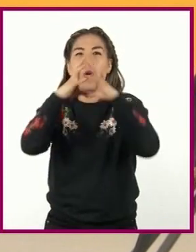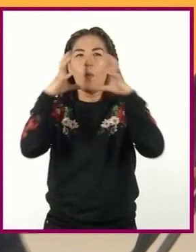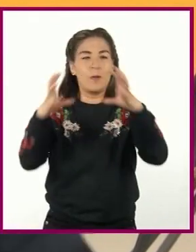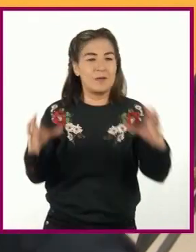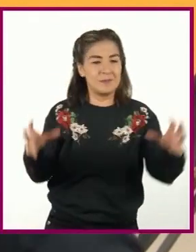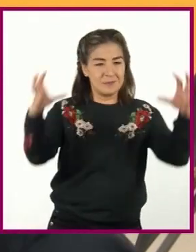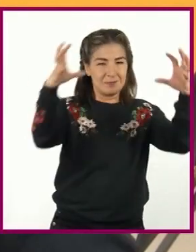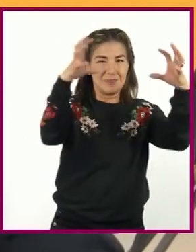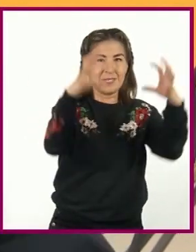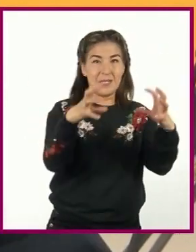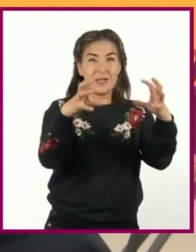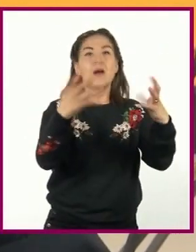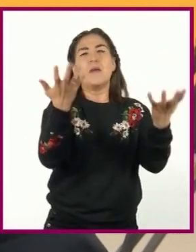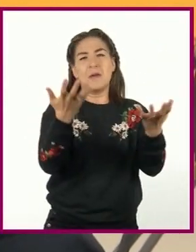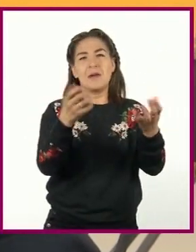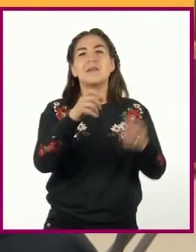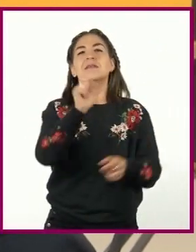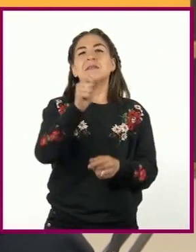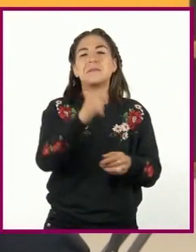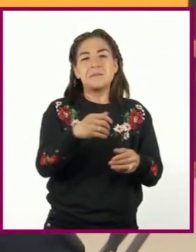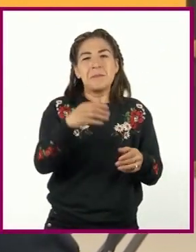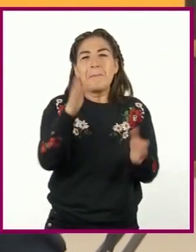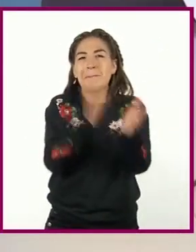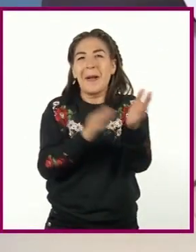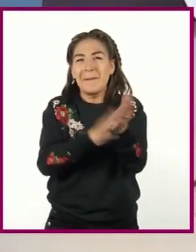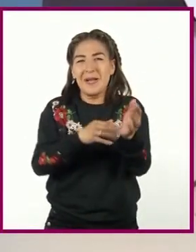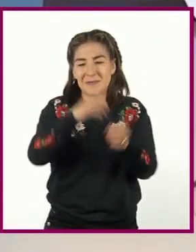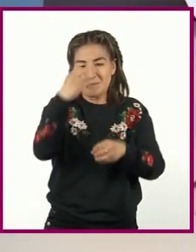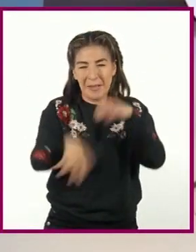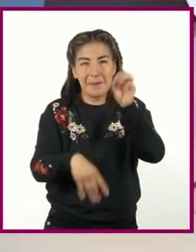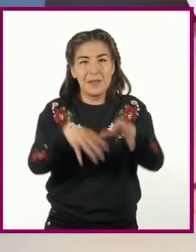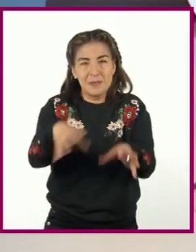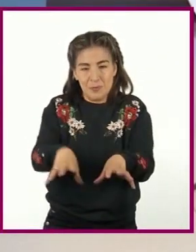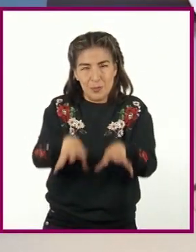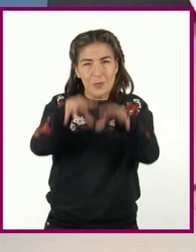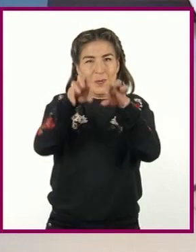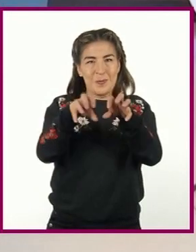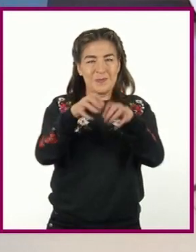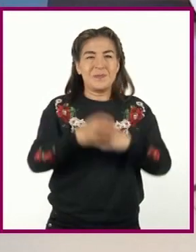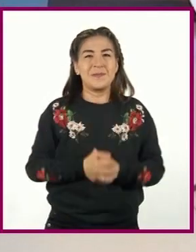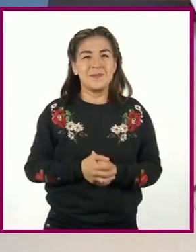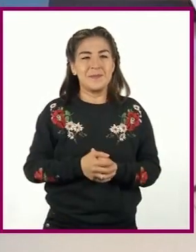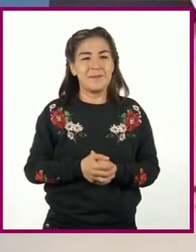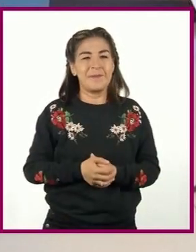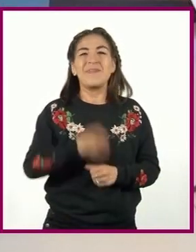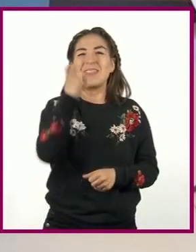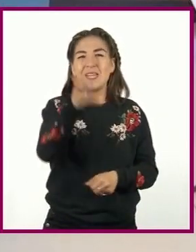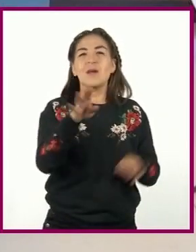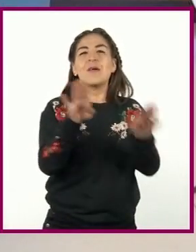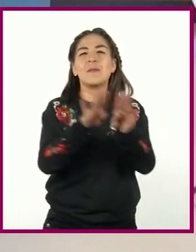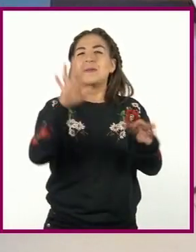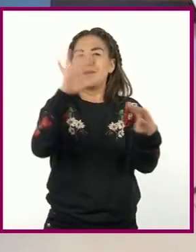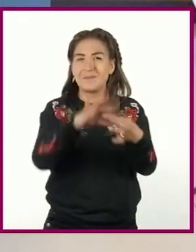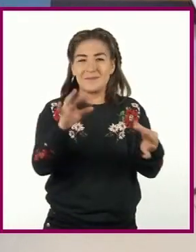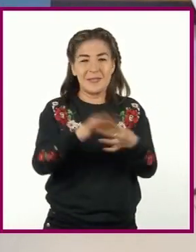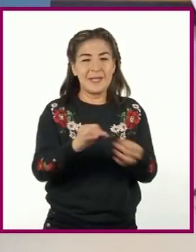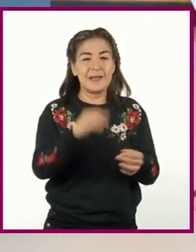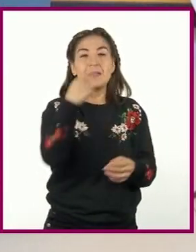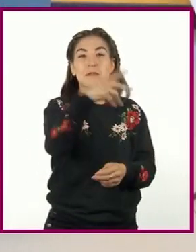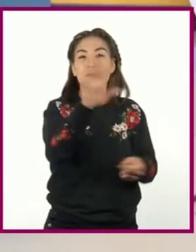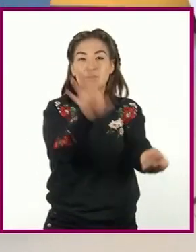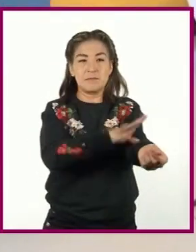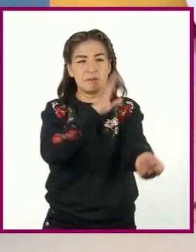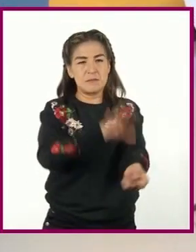o bien a un montón de pedacitos de papel. Como mencionamos, las cargas eléctricas pueden